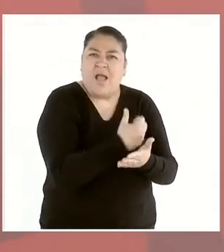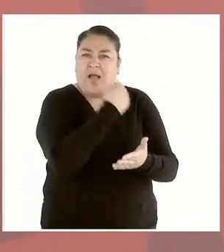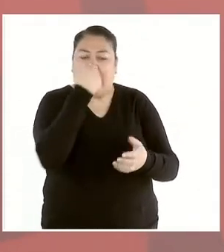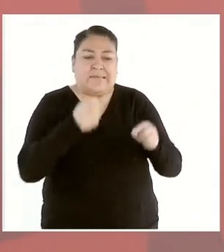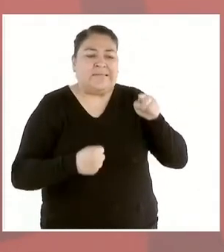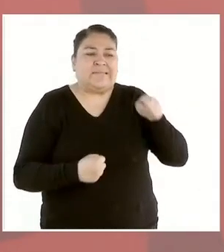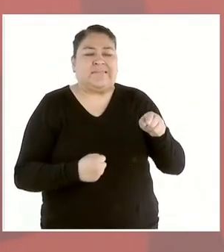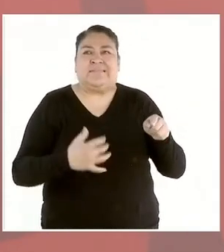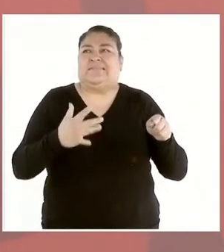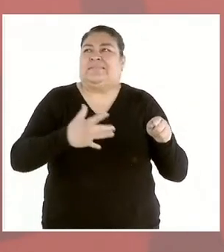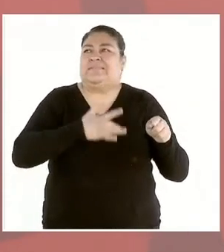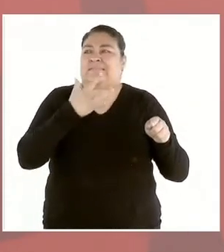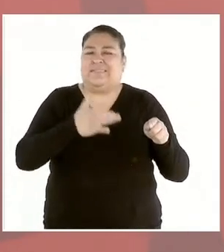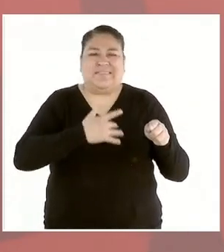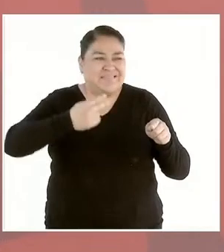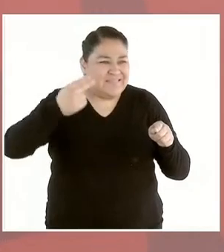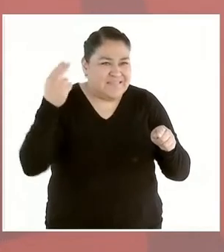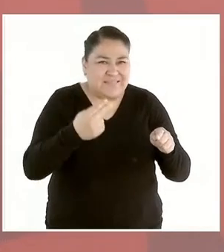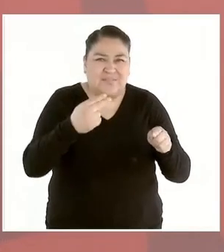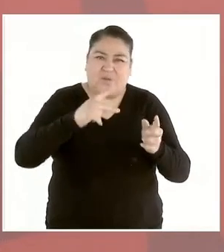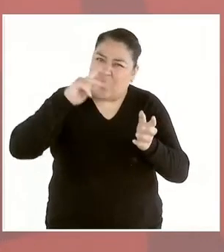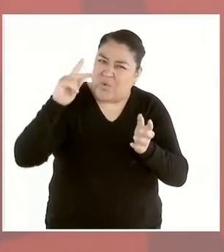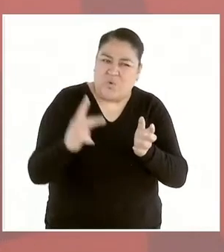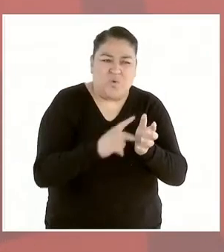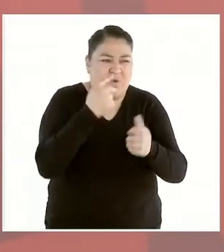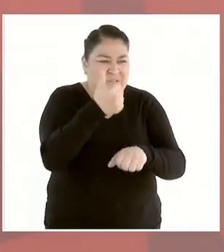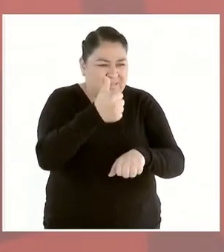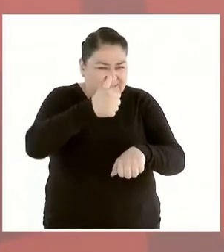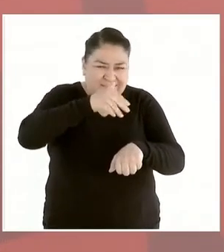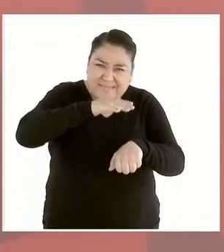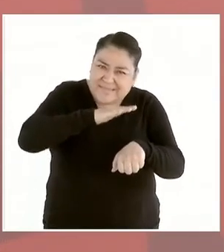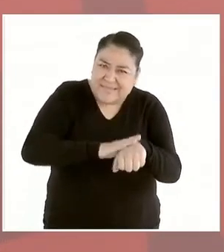necesitaban reorganizar la administración